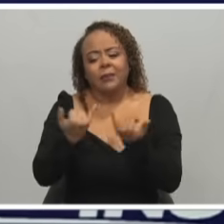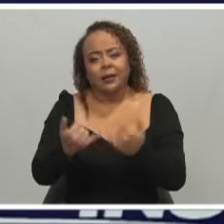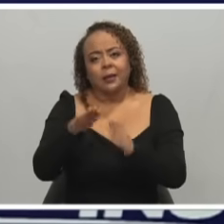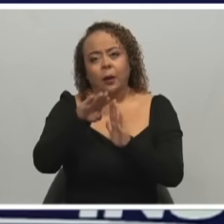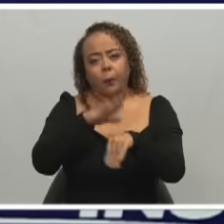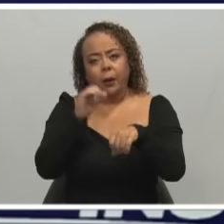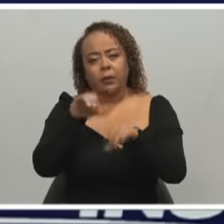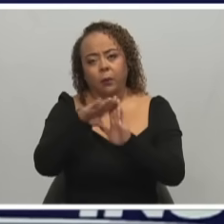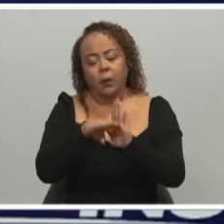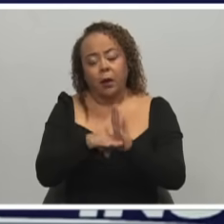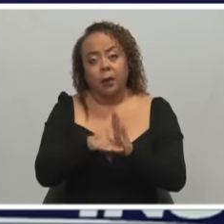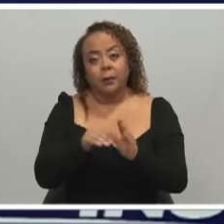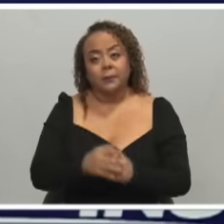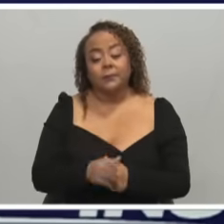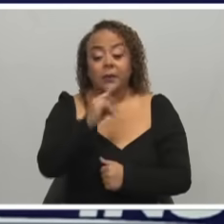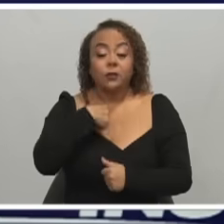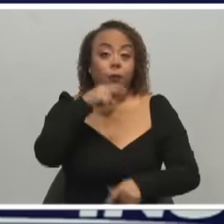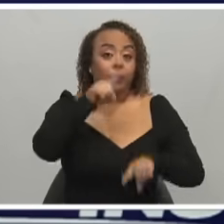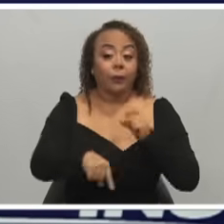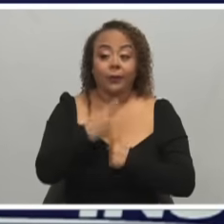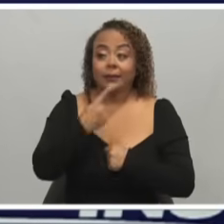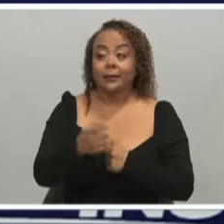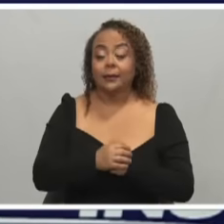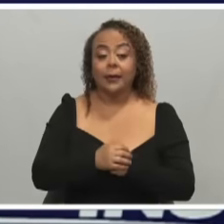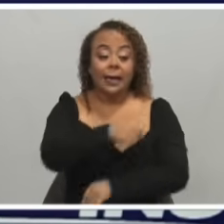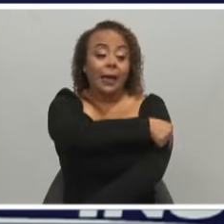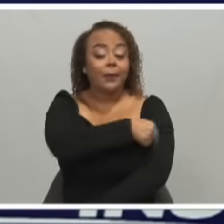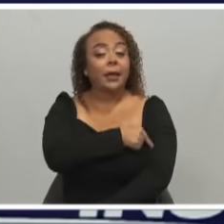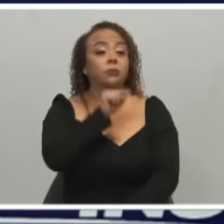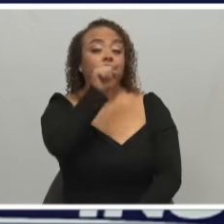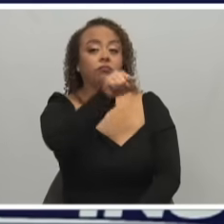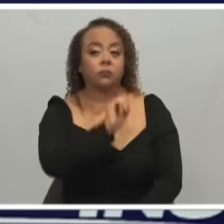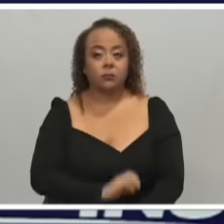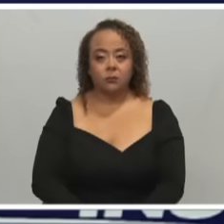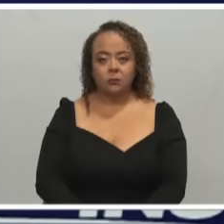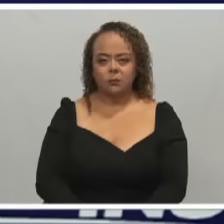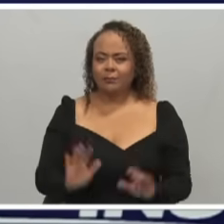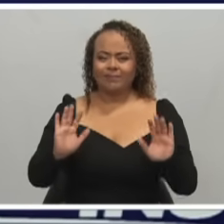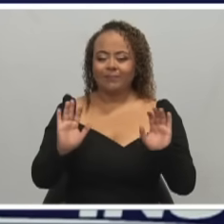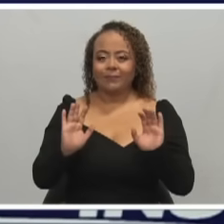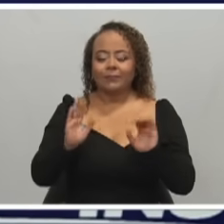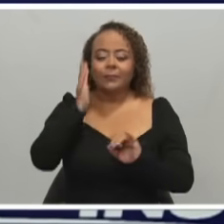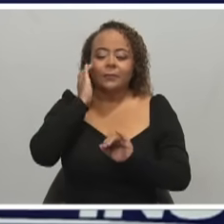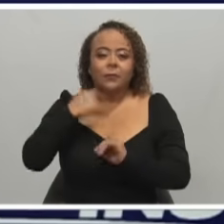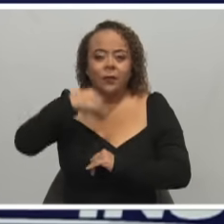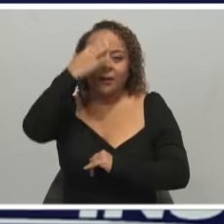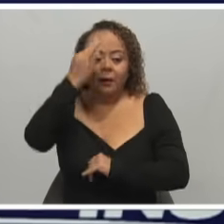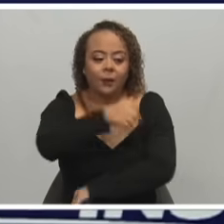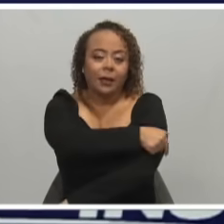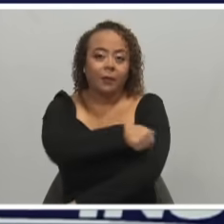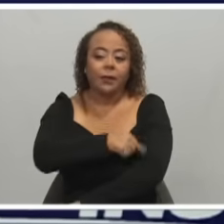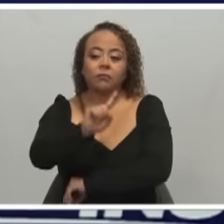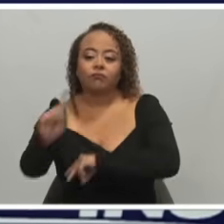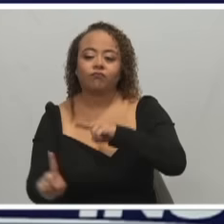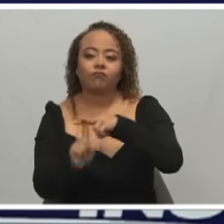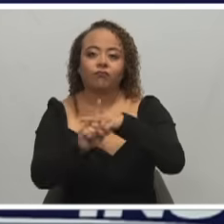convocatoria y yo no puedo venir a decir el capitán va a ser tal eh Porque creo que el capitán surge de